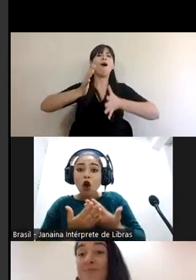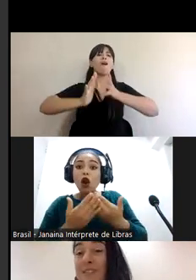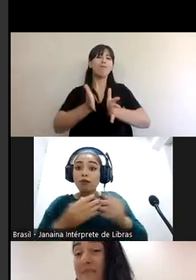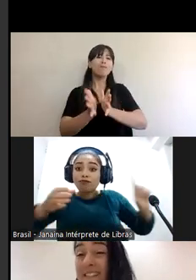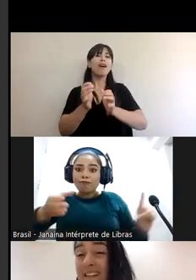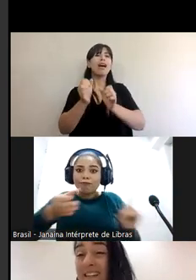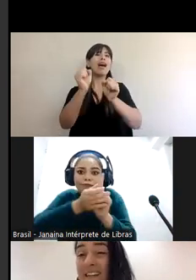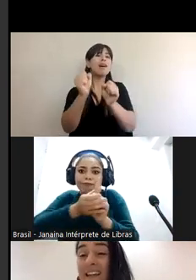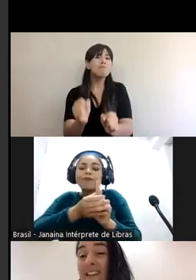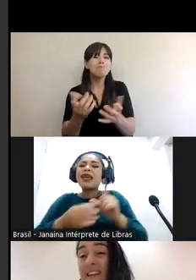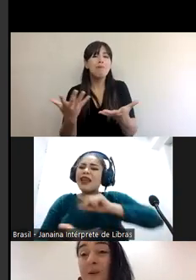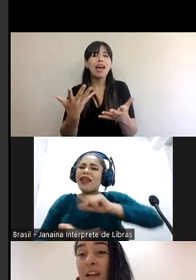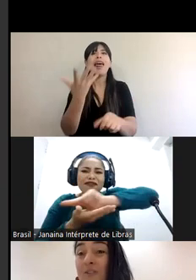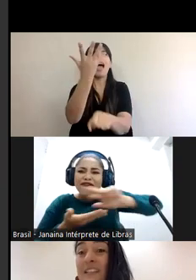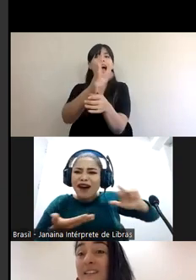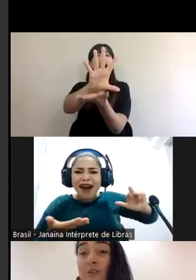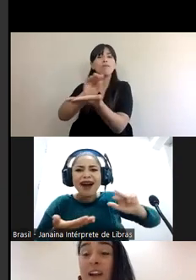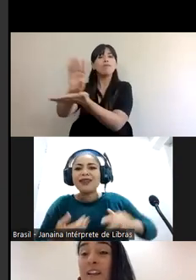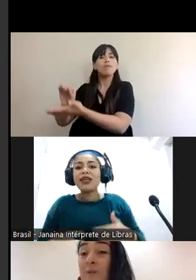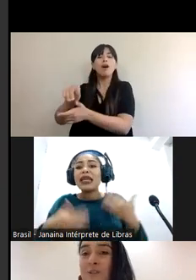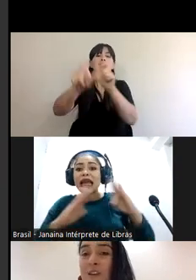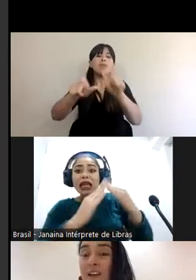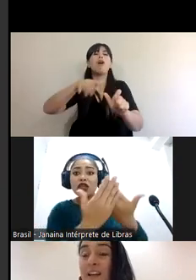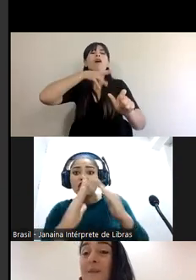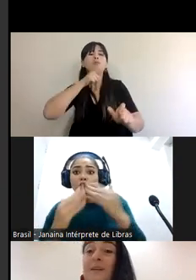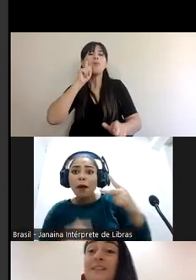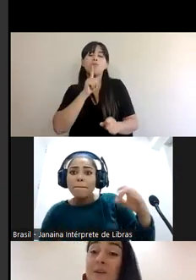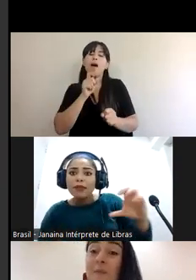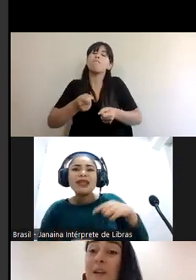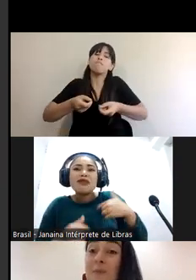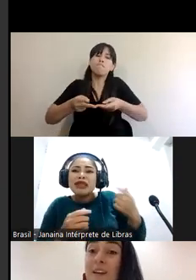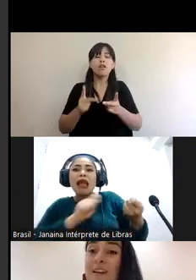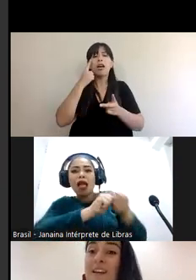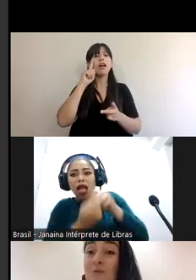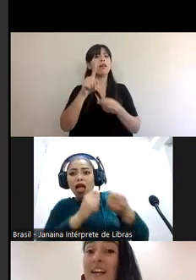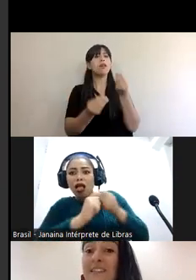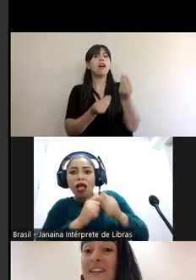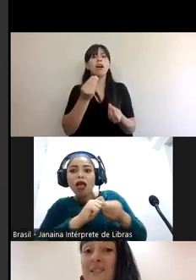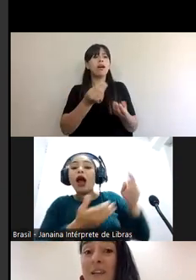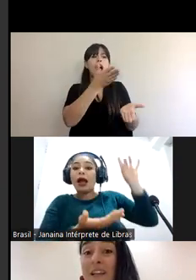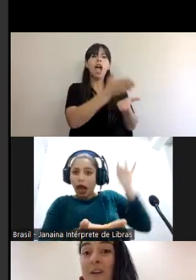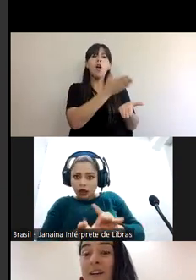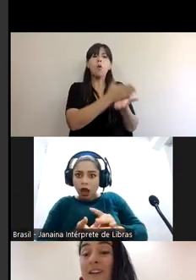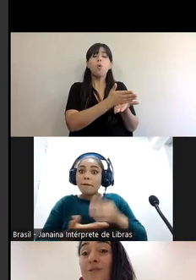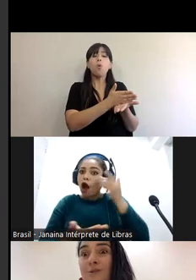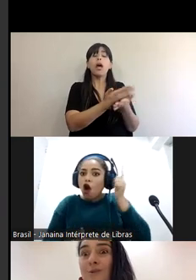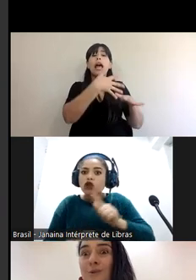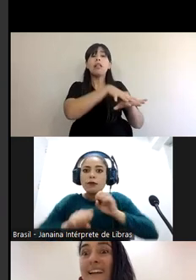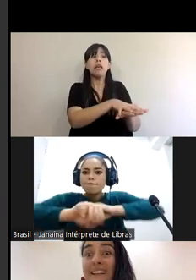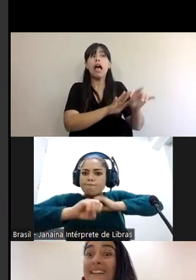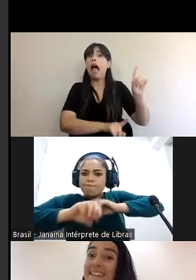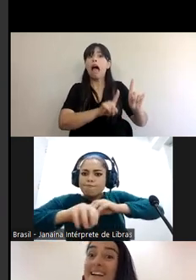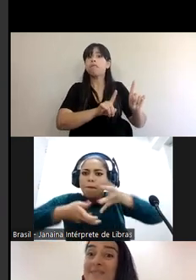que muchas veces en estas escuelas no reciben todas las adecuaciones y la implementación para poder educarse en su lengua y con